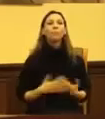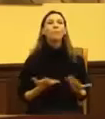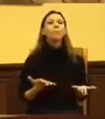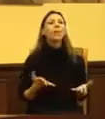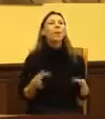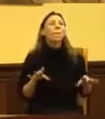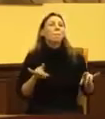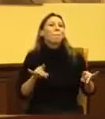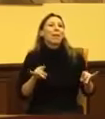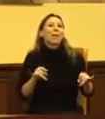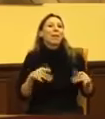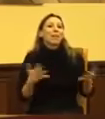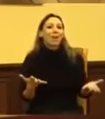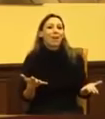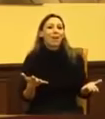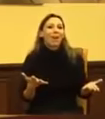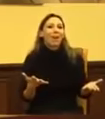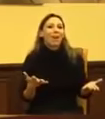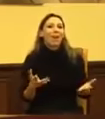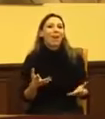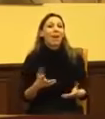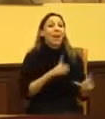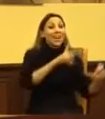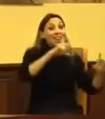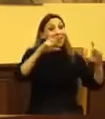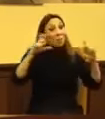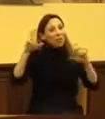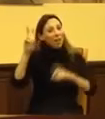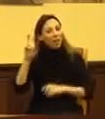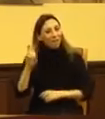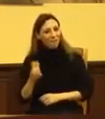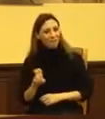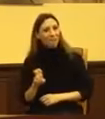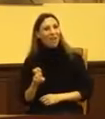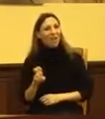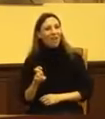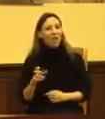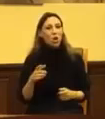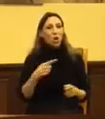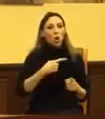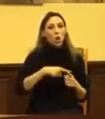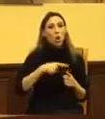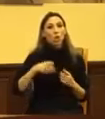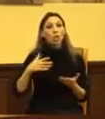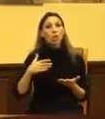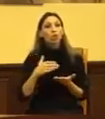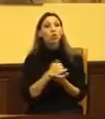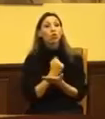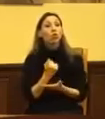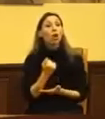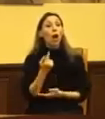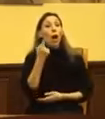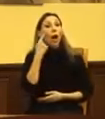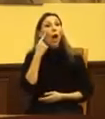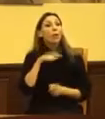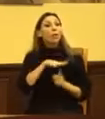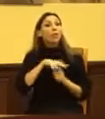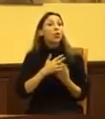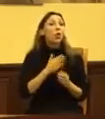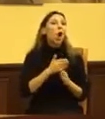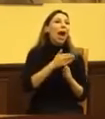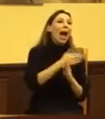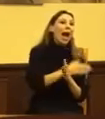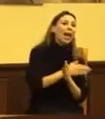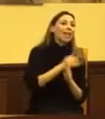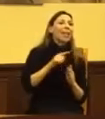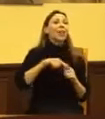vale? Lo que vale es un reportaje de todos los elementos con la situación previa y con la posterior.